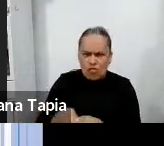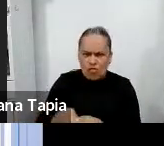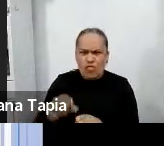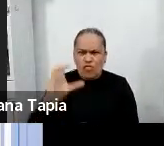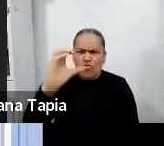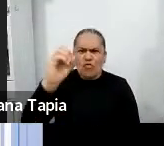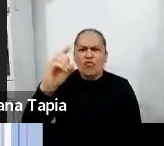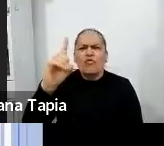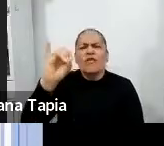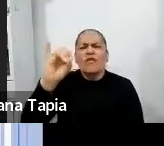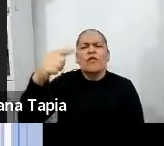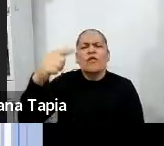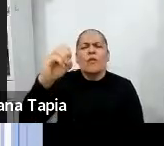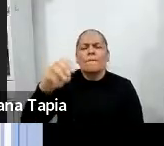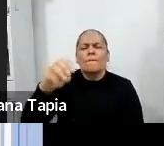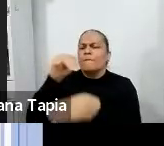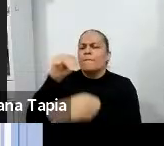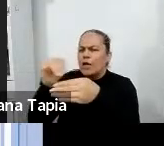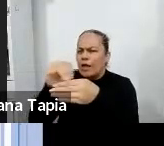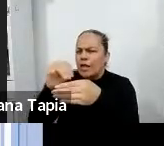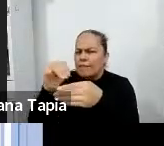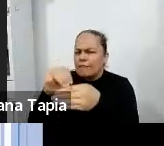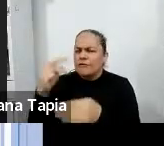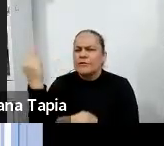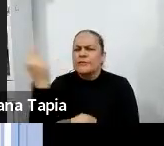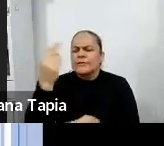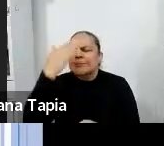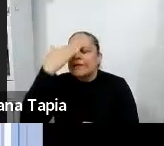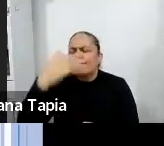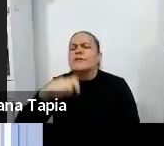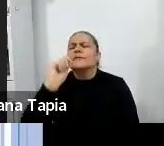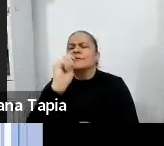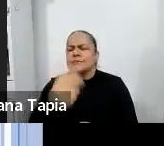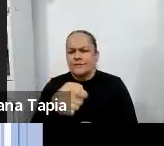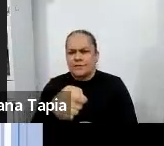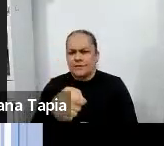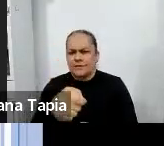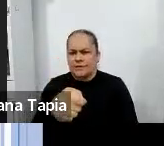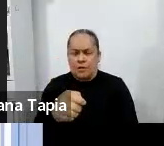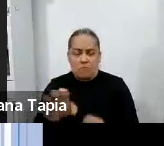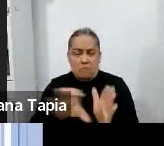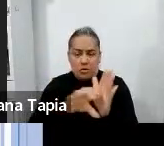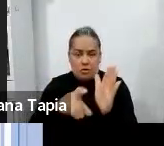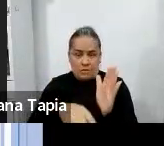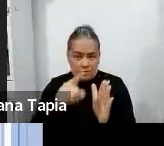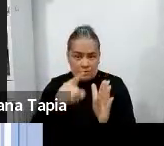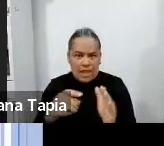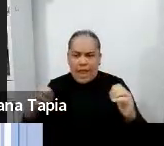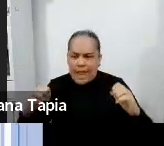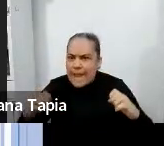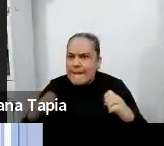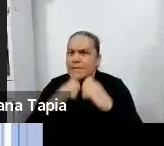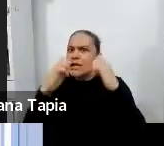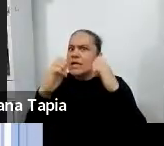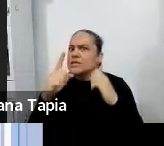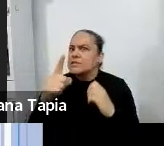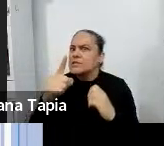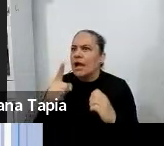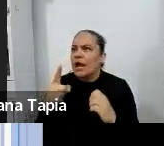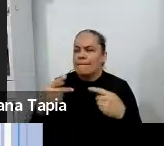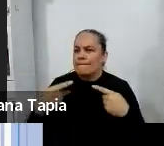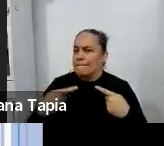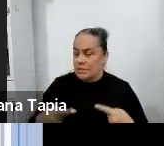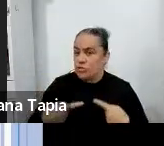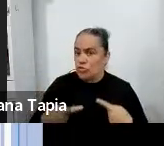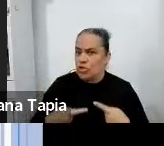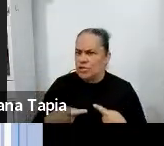en hospitales y centros de salud, en el cual se establecen protocolos de emergencia para atender pacientes con problemas mentales,